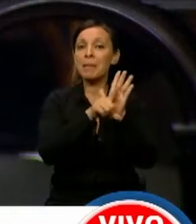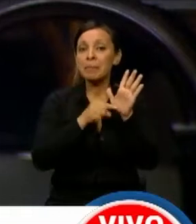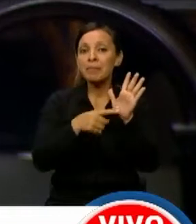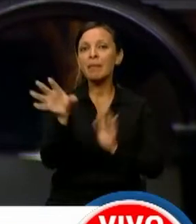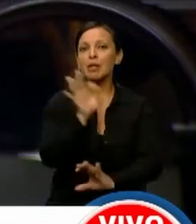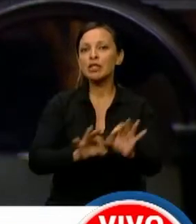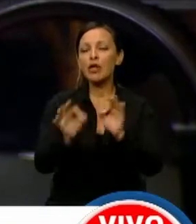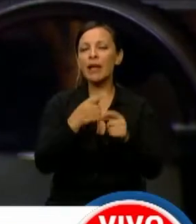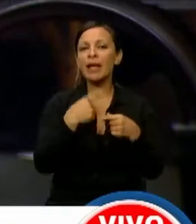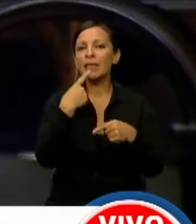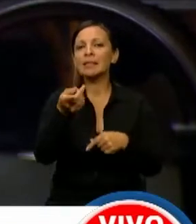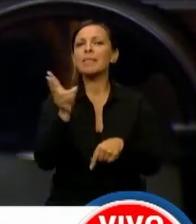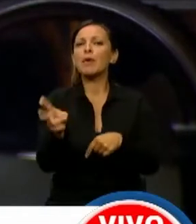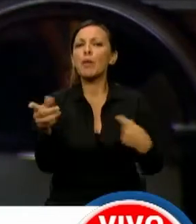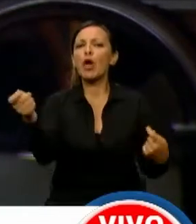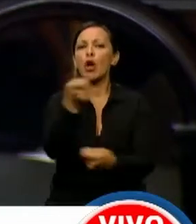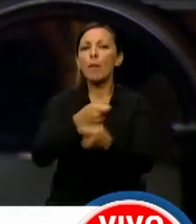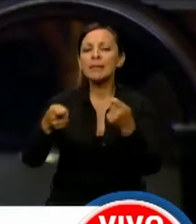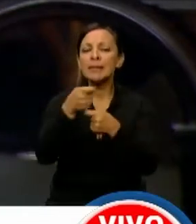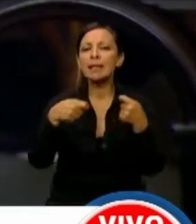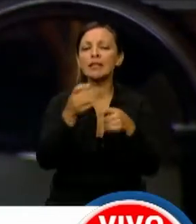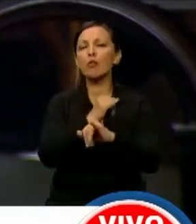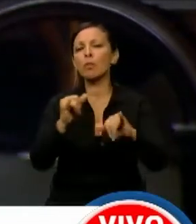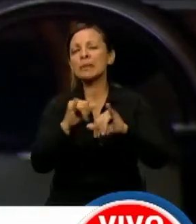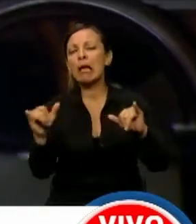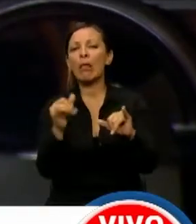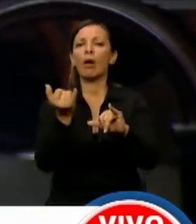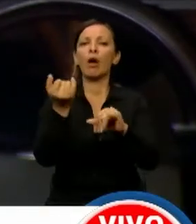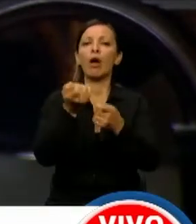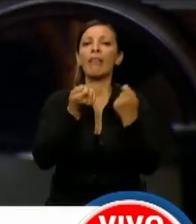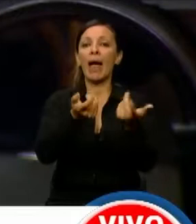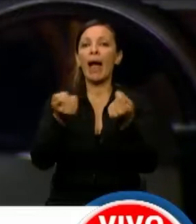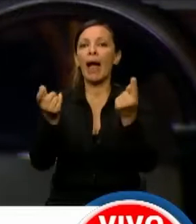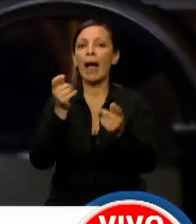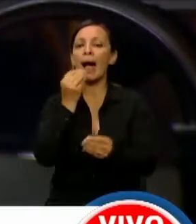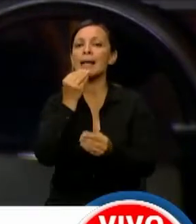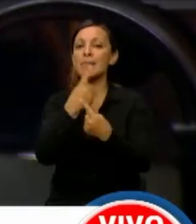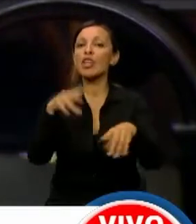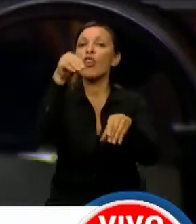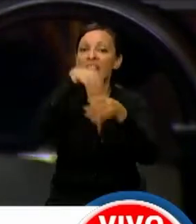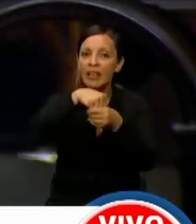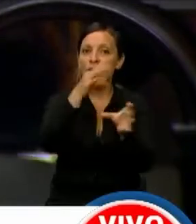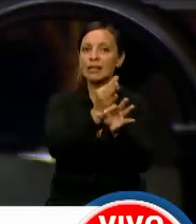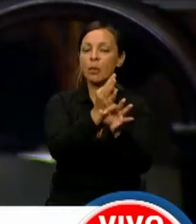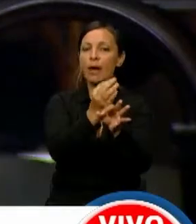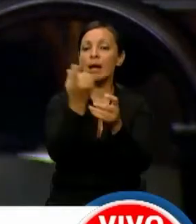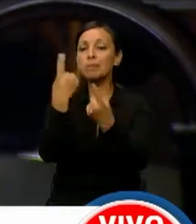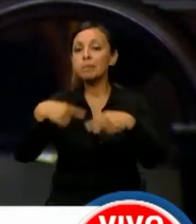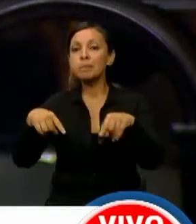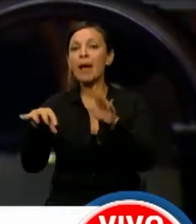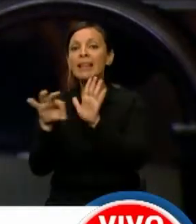y prohíbe la comercialización y toda la promoción, publicidad y entrega de alimentos en las escuelas de productos que